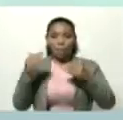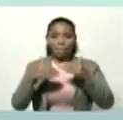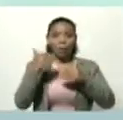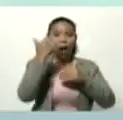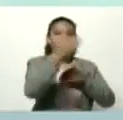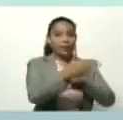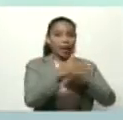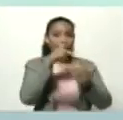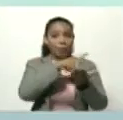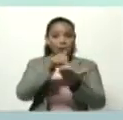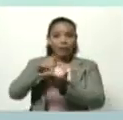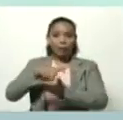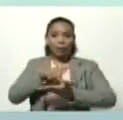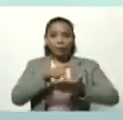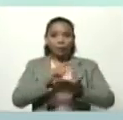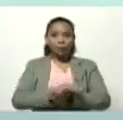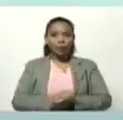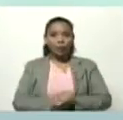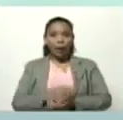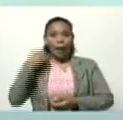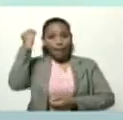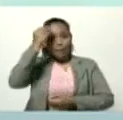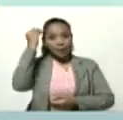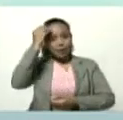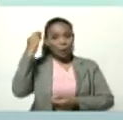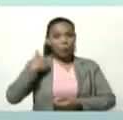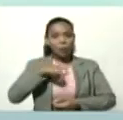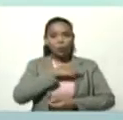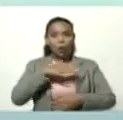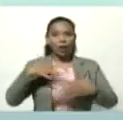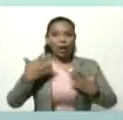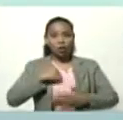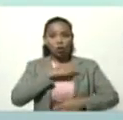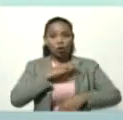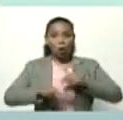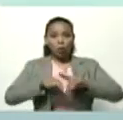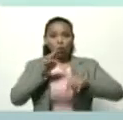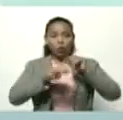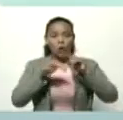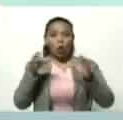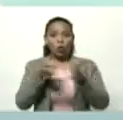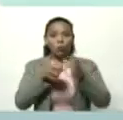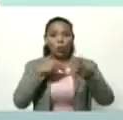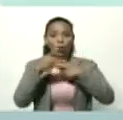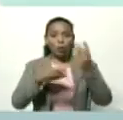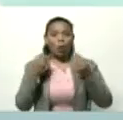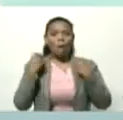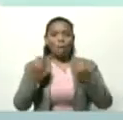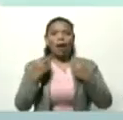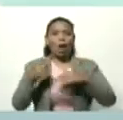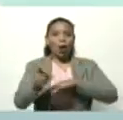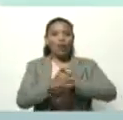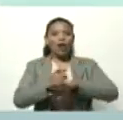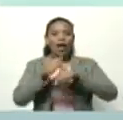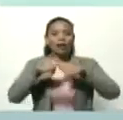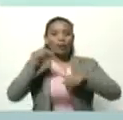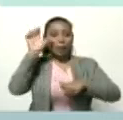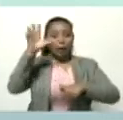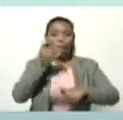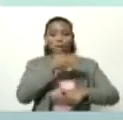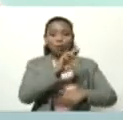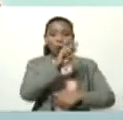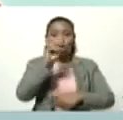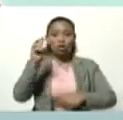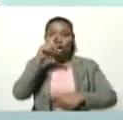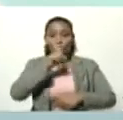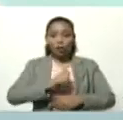militancia. Entonces, pensemos nosotros que estamos construyendo el partido para gobernar este país en los próximos